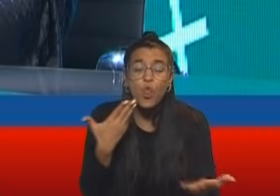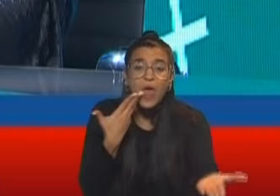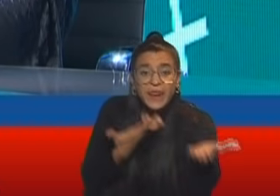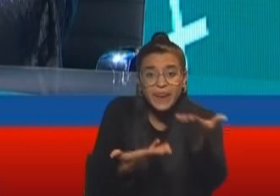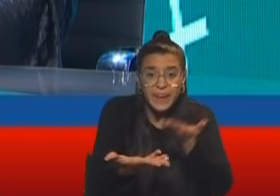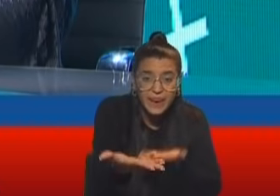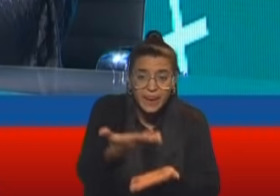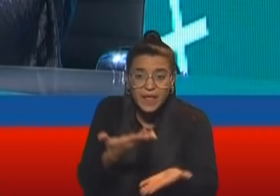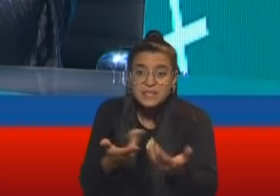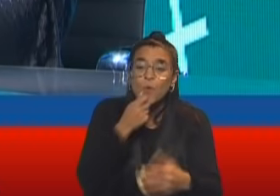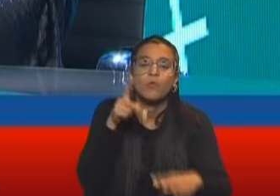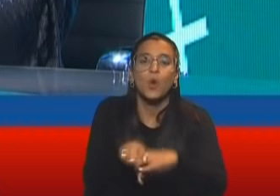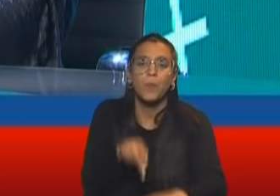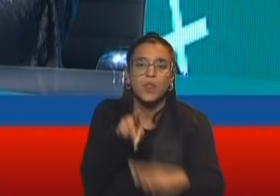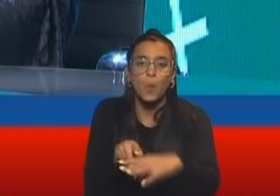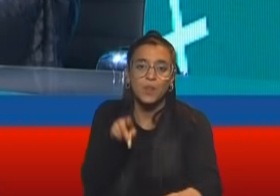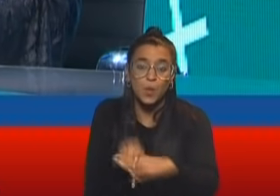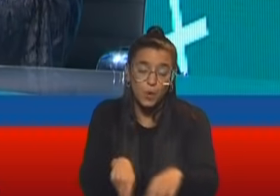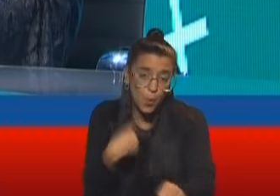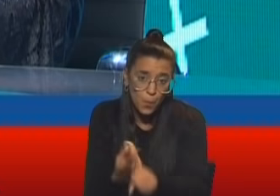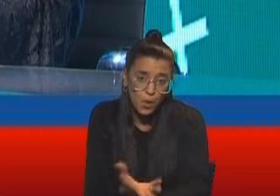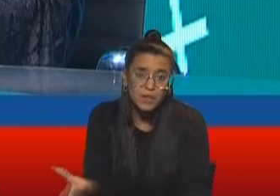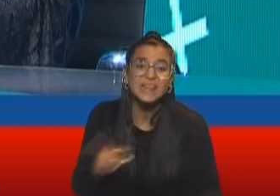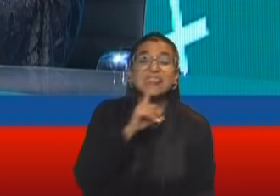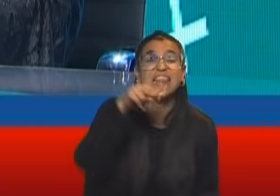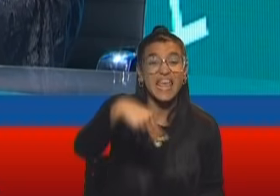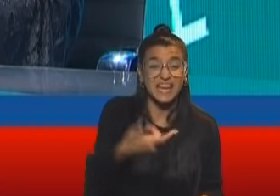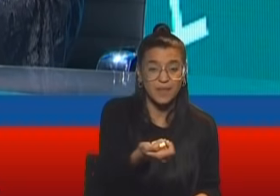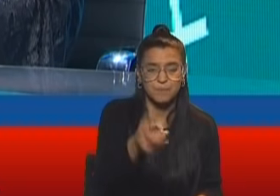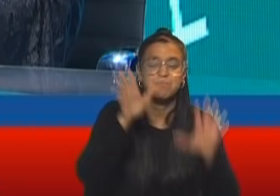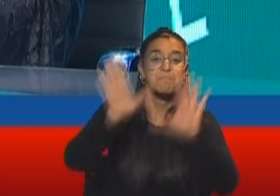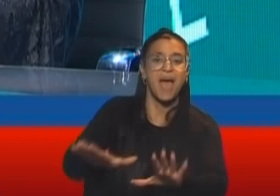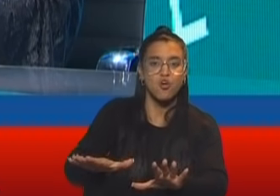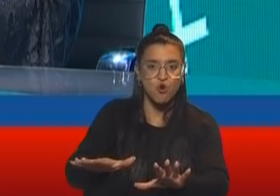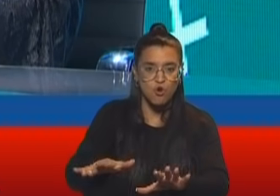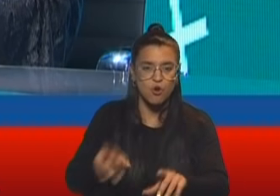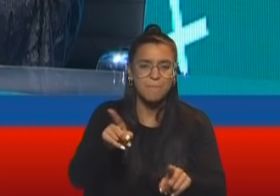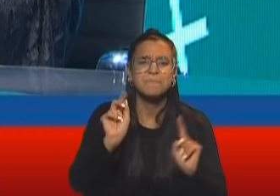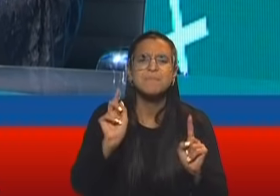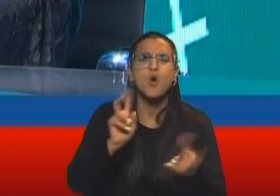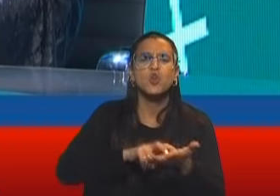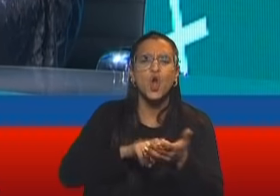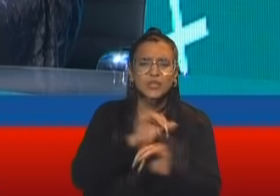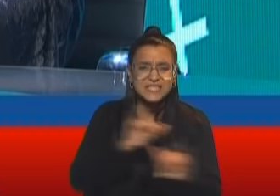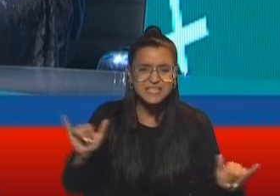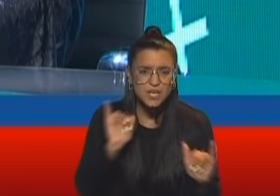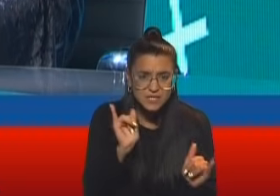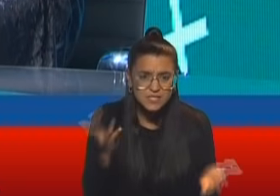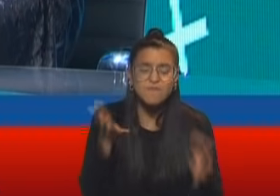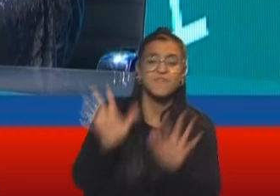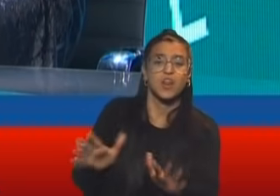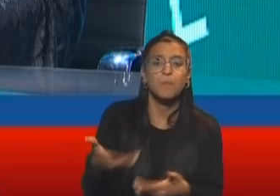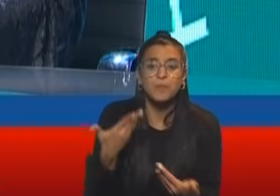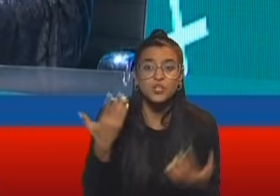parece. Mirá ¿no? Victoria, Si vos interrumpís a alguien, no puedes... en TN, cómo les paró el carro en el noticiero, creo que era. Claro, pero era difícil que